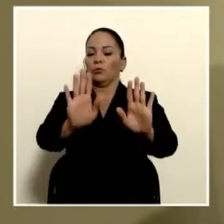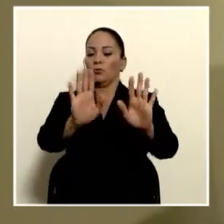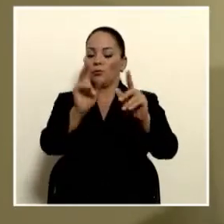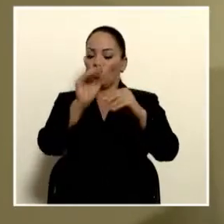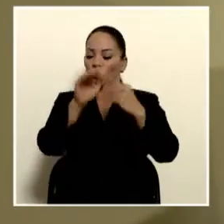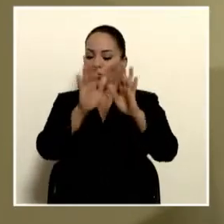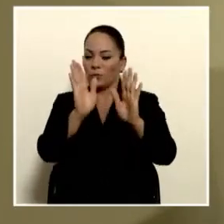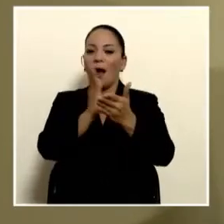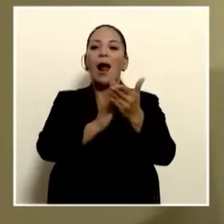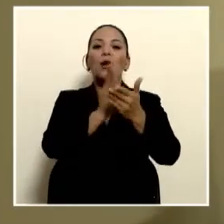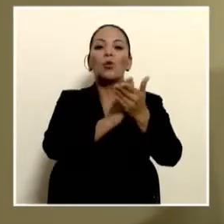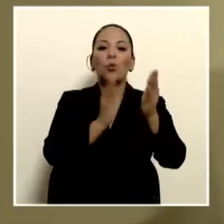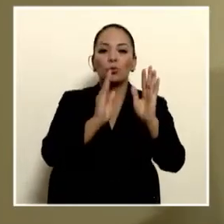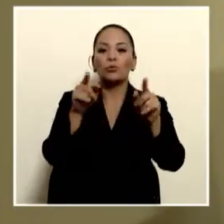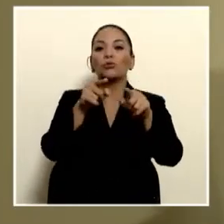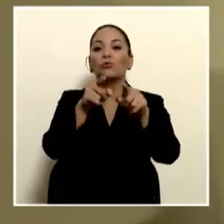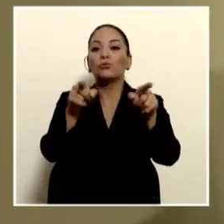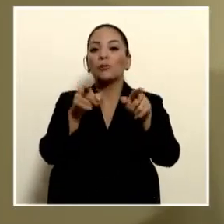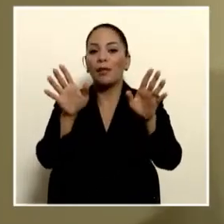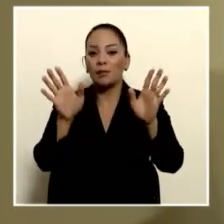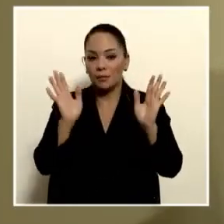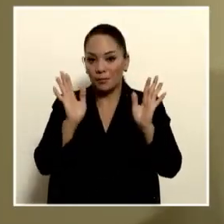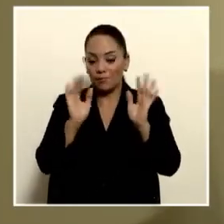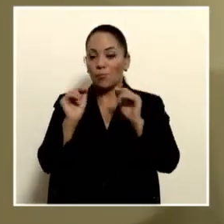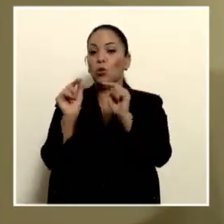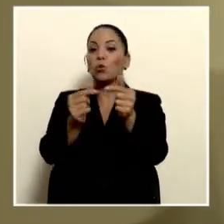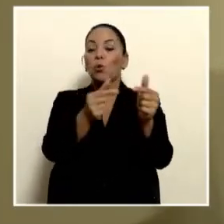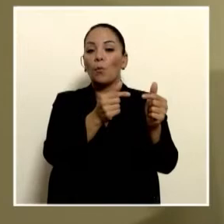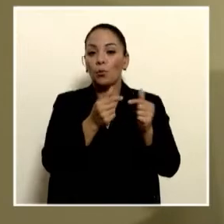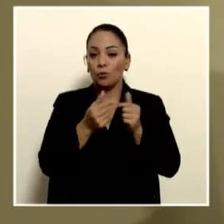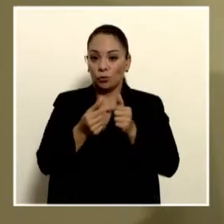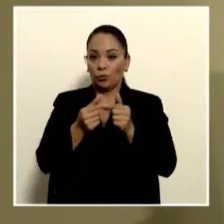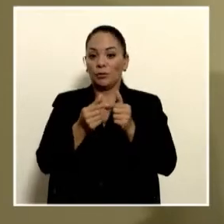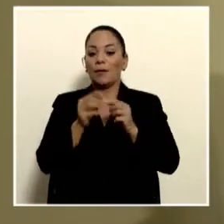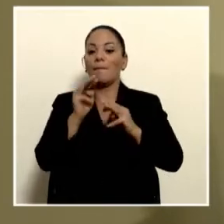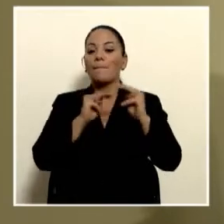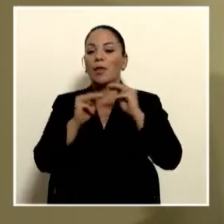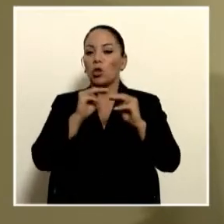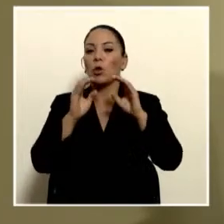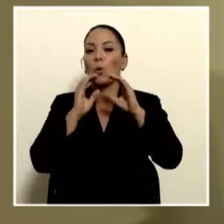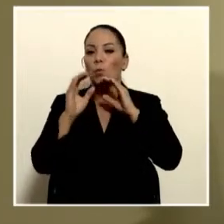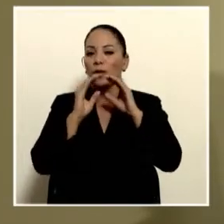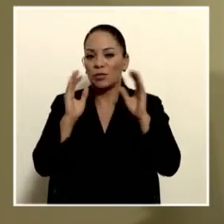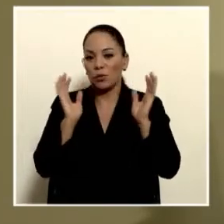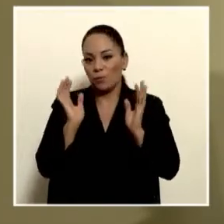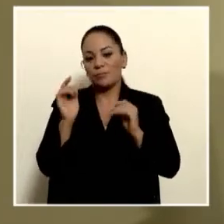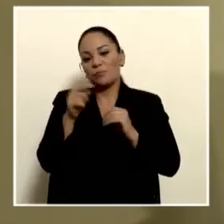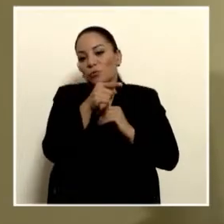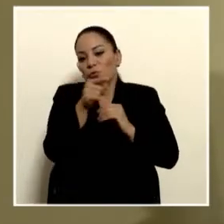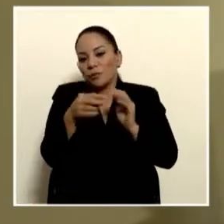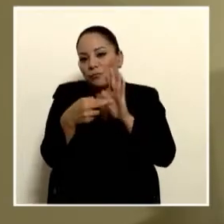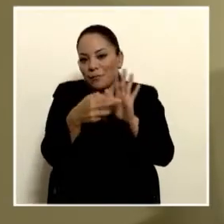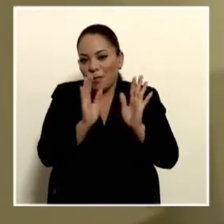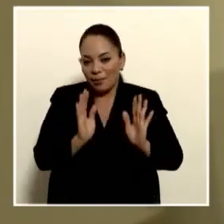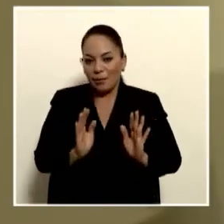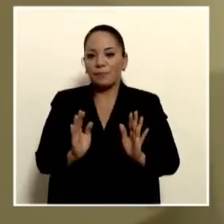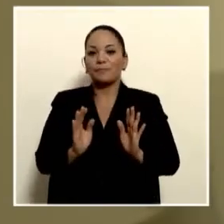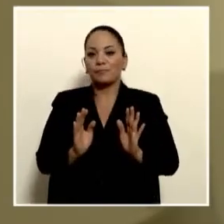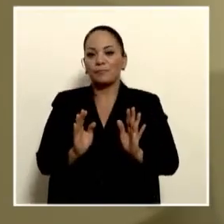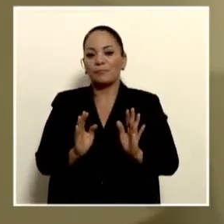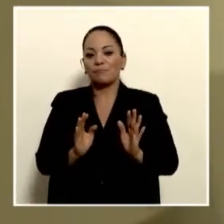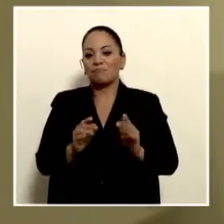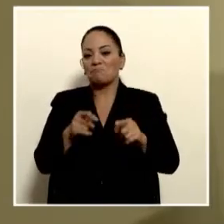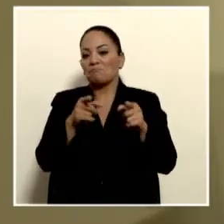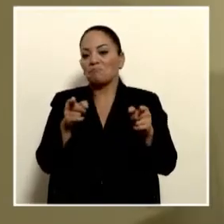digo, entre algunos de ustedes y de los grupos que algunos medios que ustedes representan, no